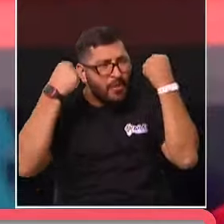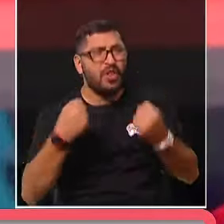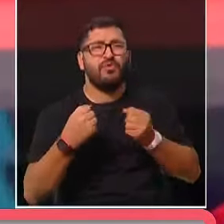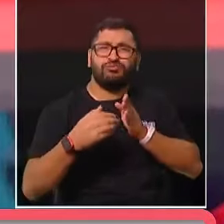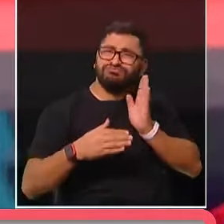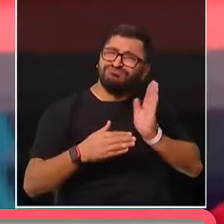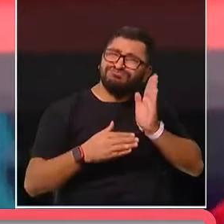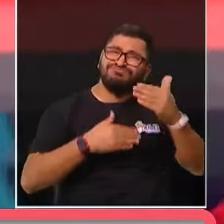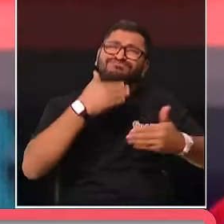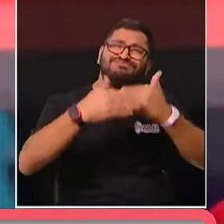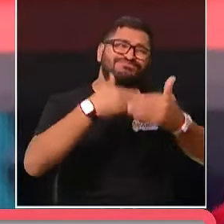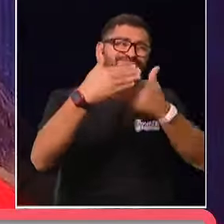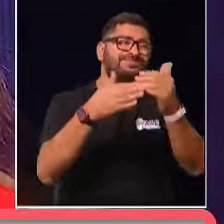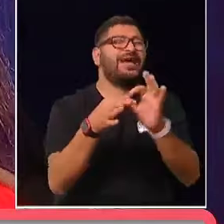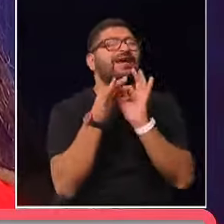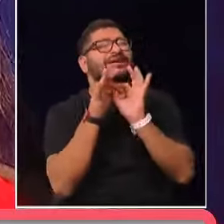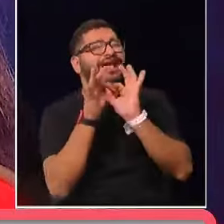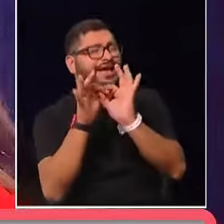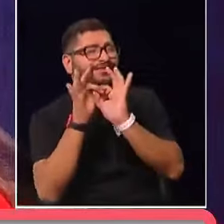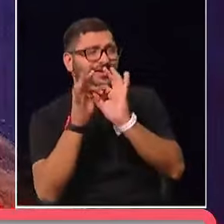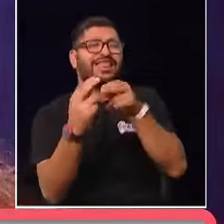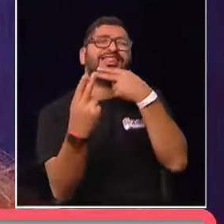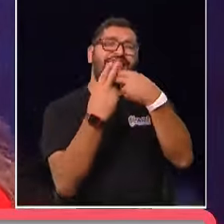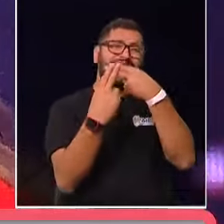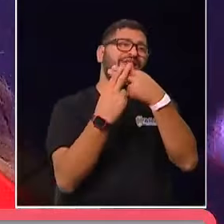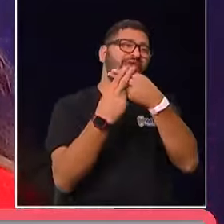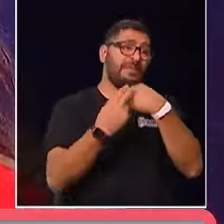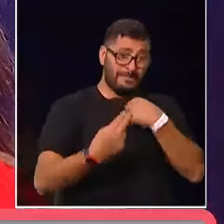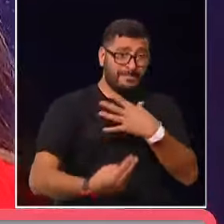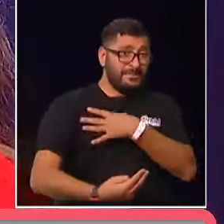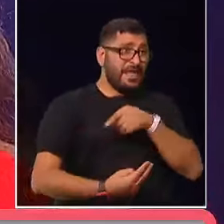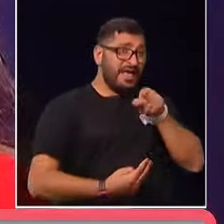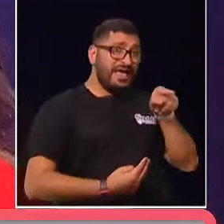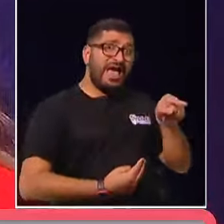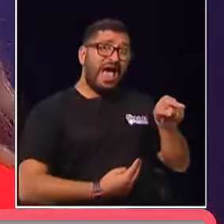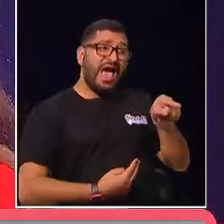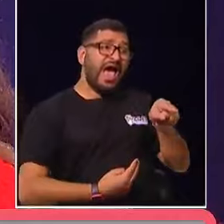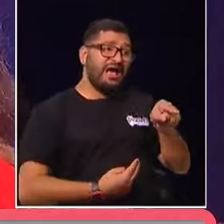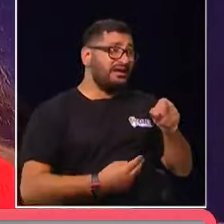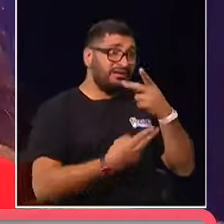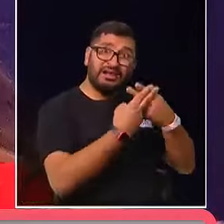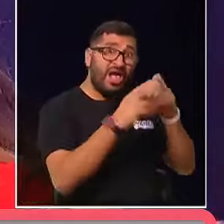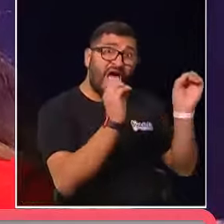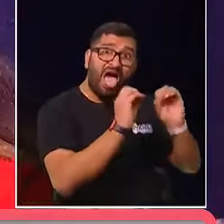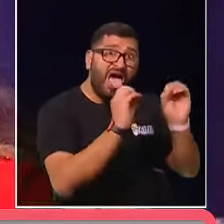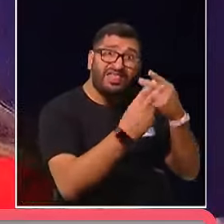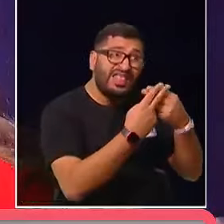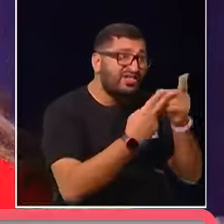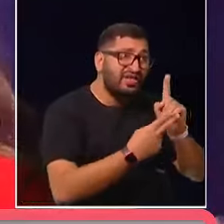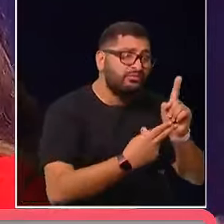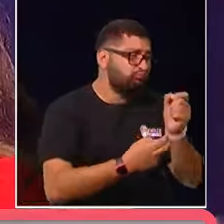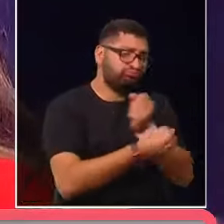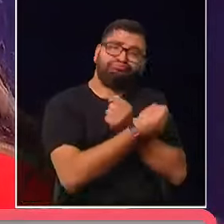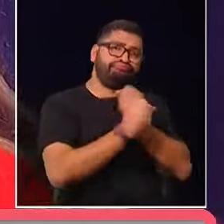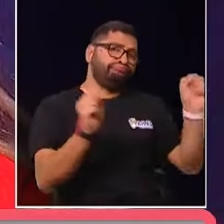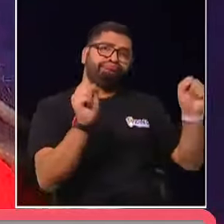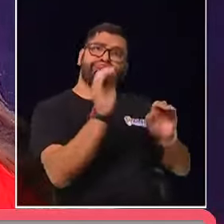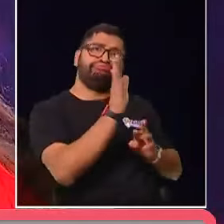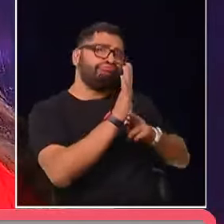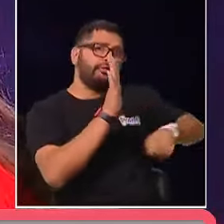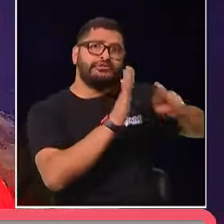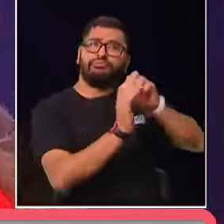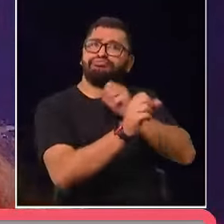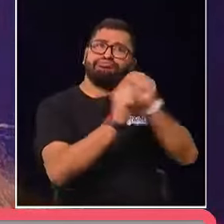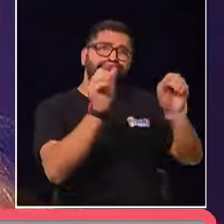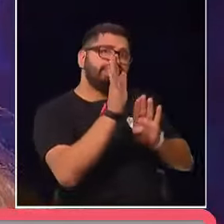mucho agradecimiento a la Teletón, porque mi hija, si no hubiera existido Teletón, mi hija no se hubiera podido rehabilitar como está ahora, como ella